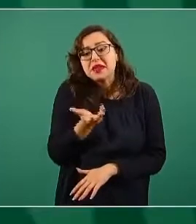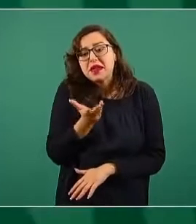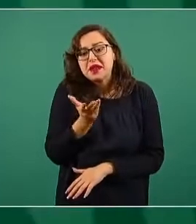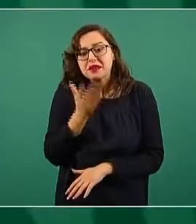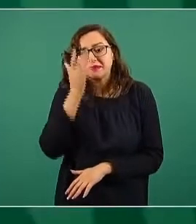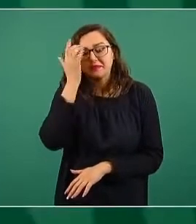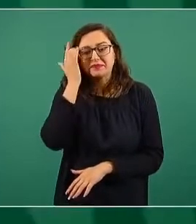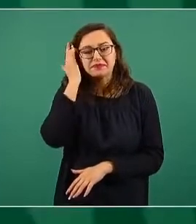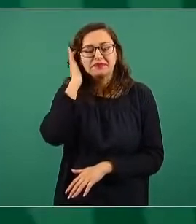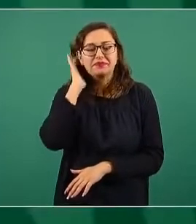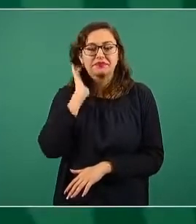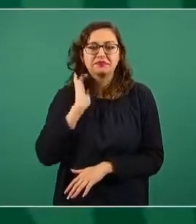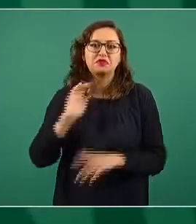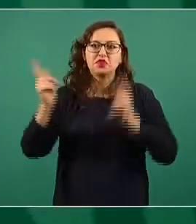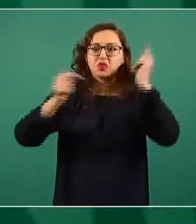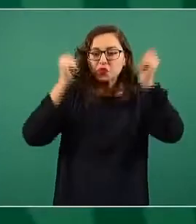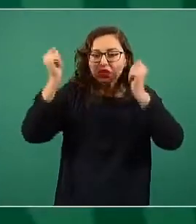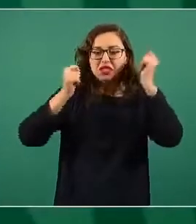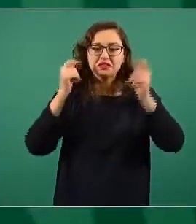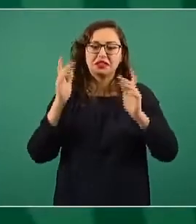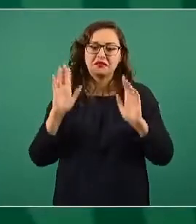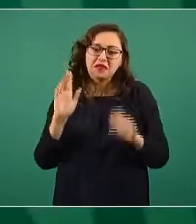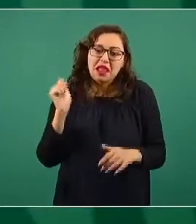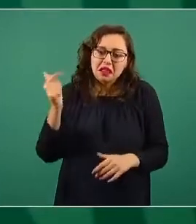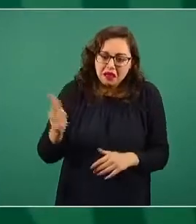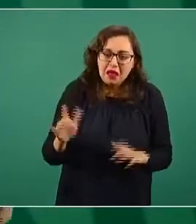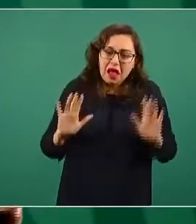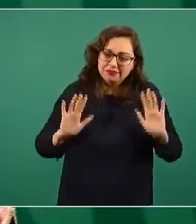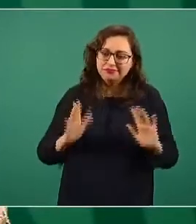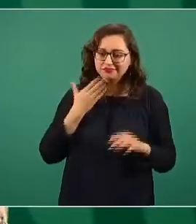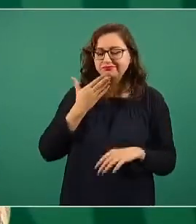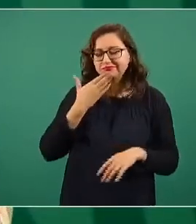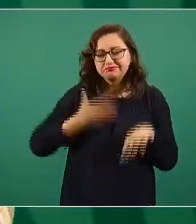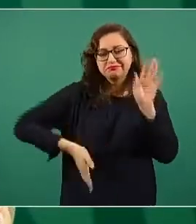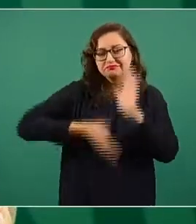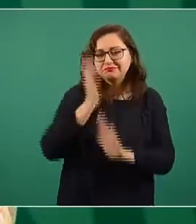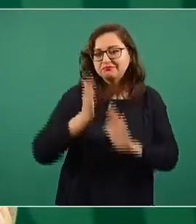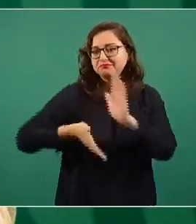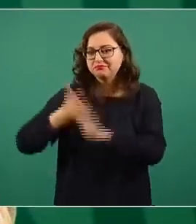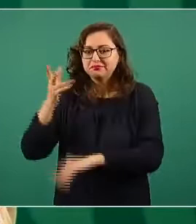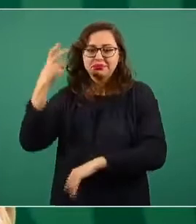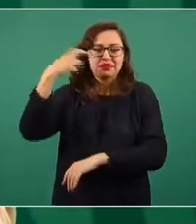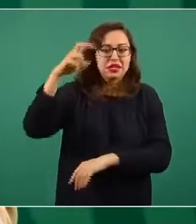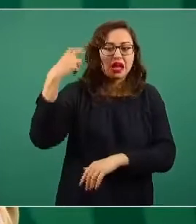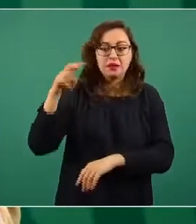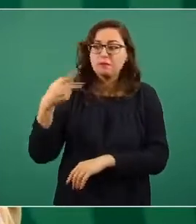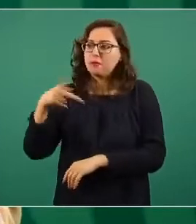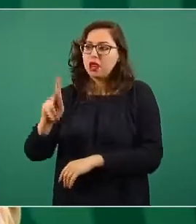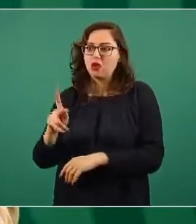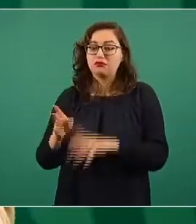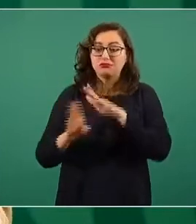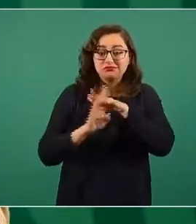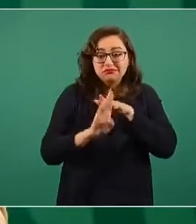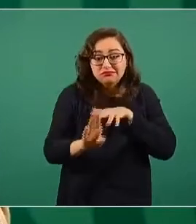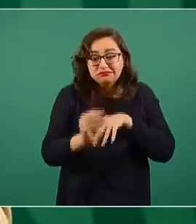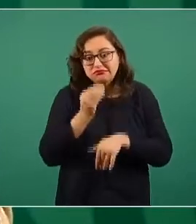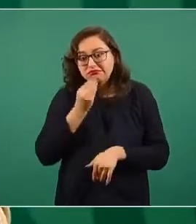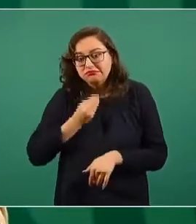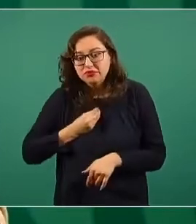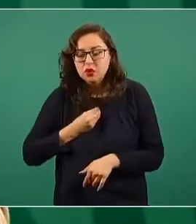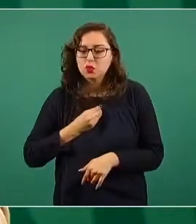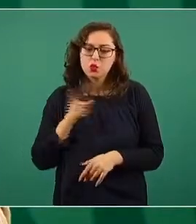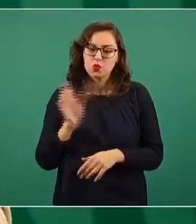pues turismo u otras, sino que sea el tema de las causas que generan